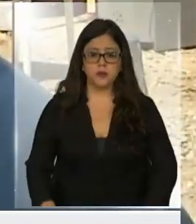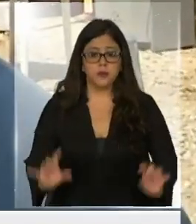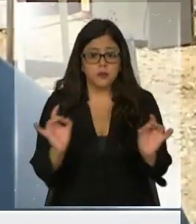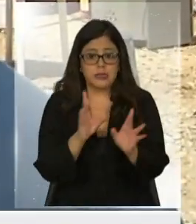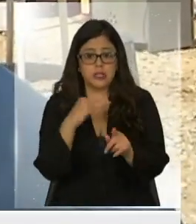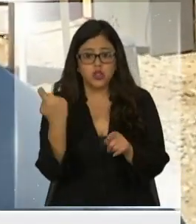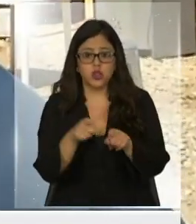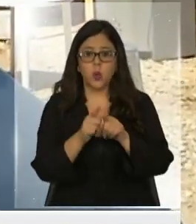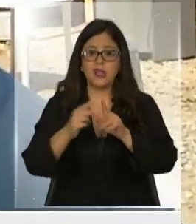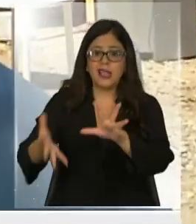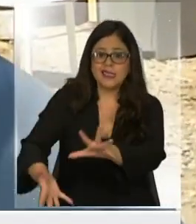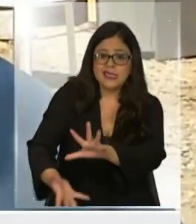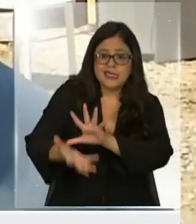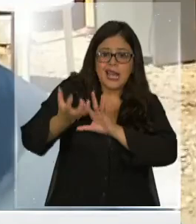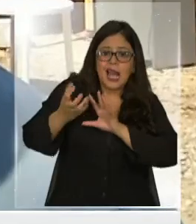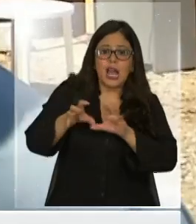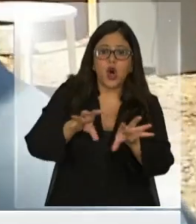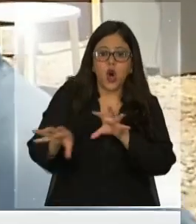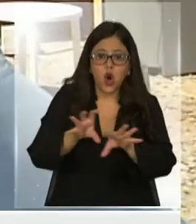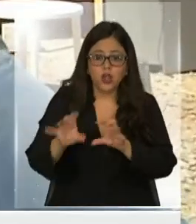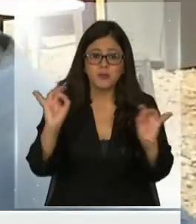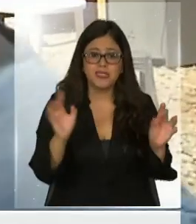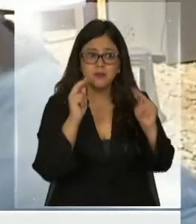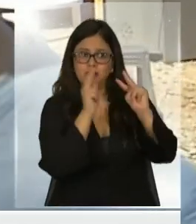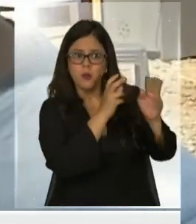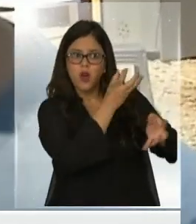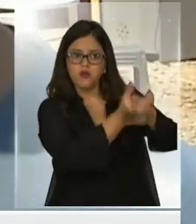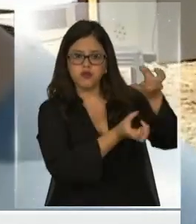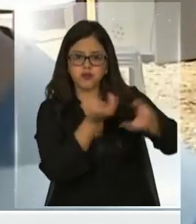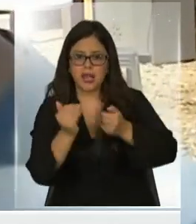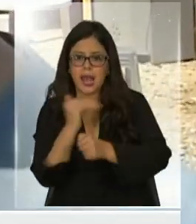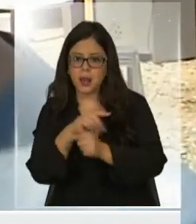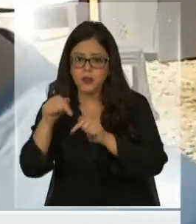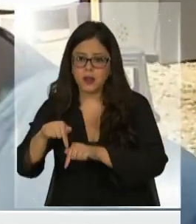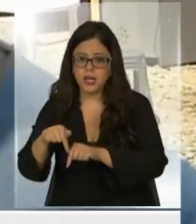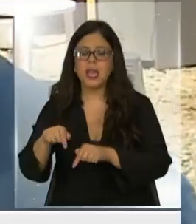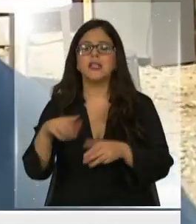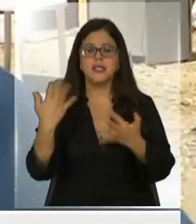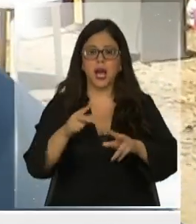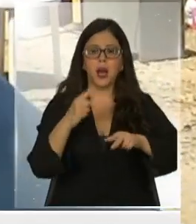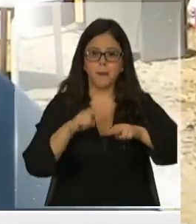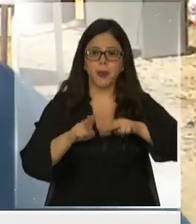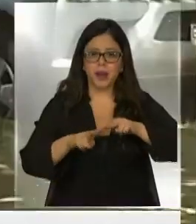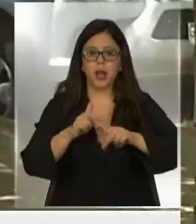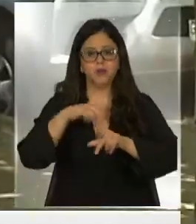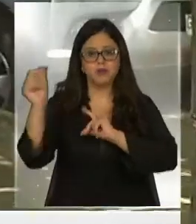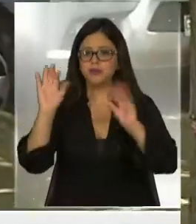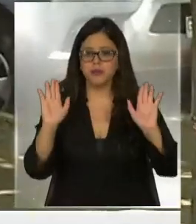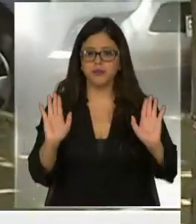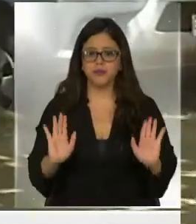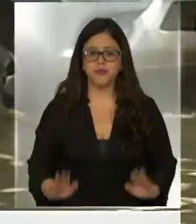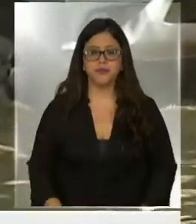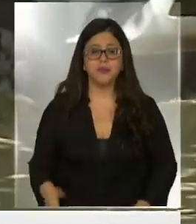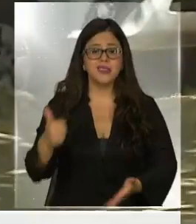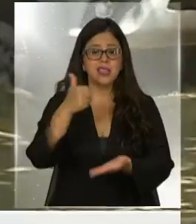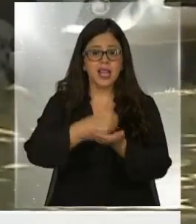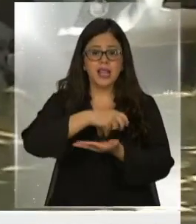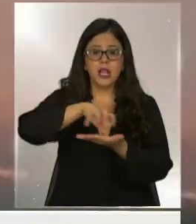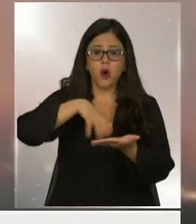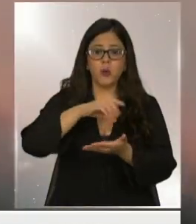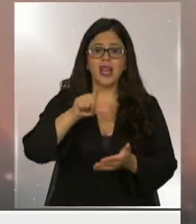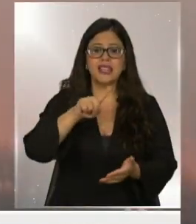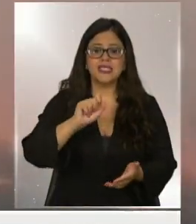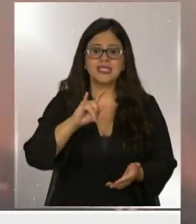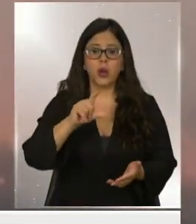que sacar las cosas o avance demasiado rápido el fuego, ahí estamos preparados para evacuarnos. El alcalde de la comuna de Los